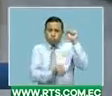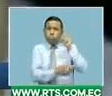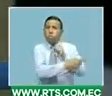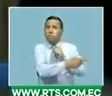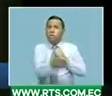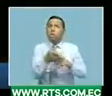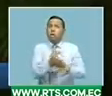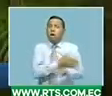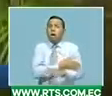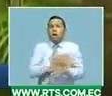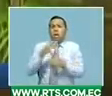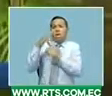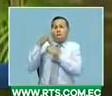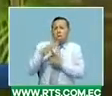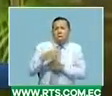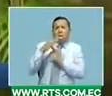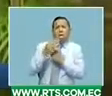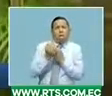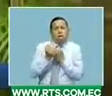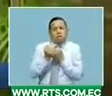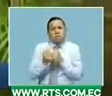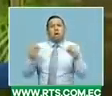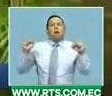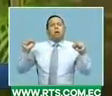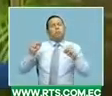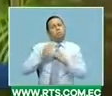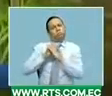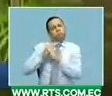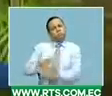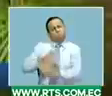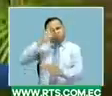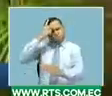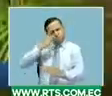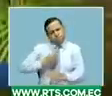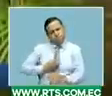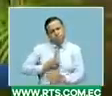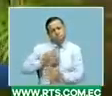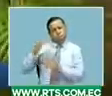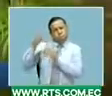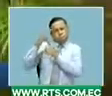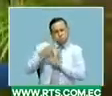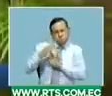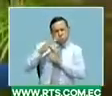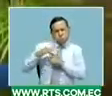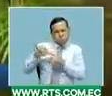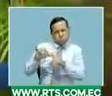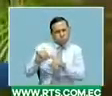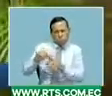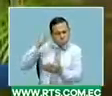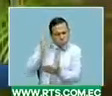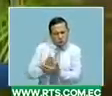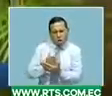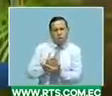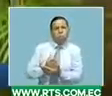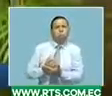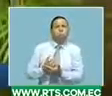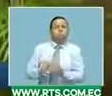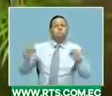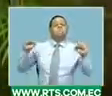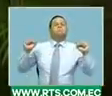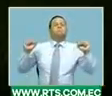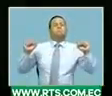violencia. Hasta aquí me tratan así, hasta aquí sigo sufriendo este maltrato. Sí, te perdono, pero hasta